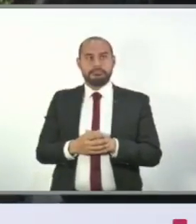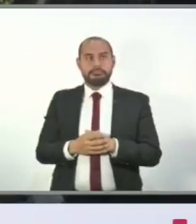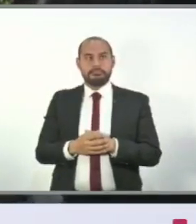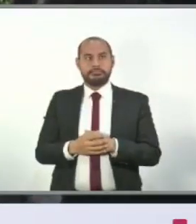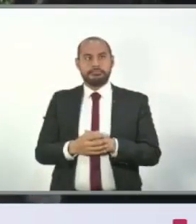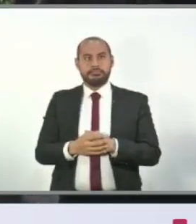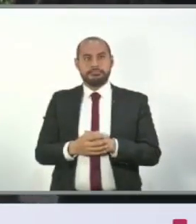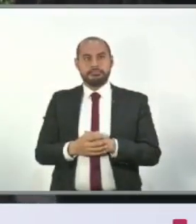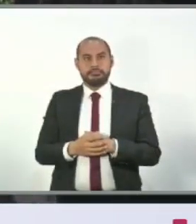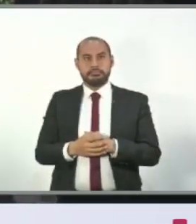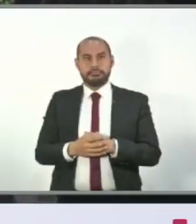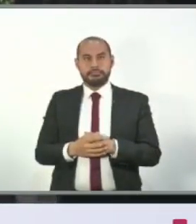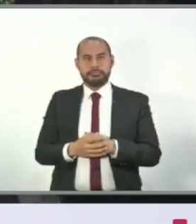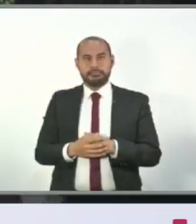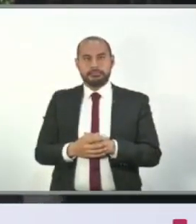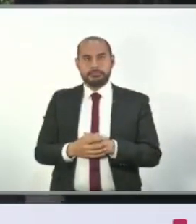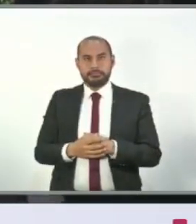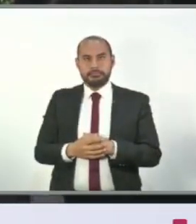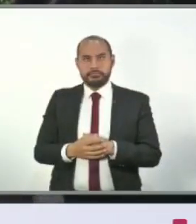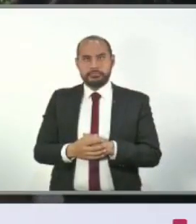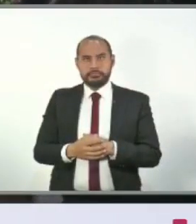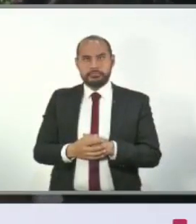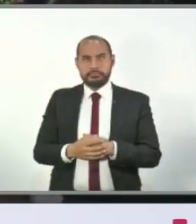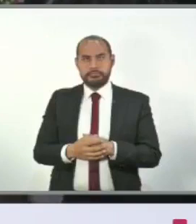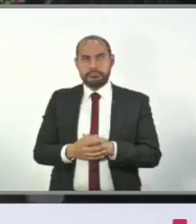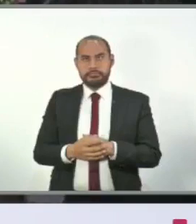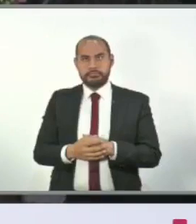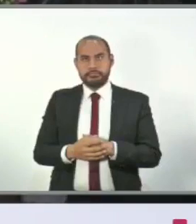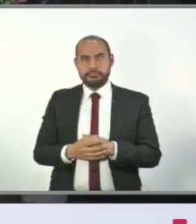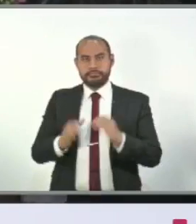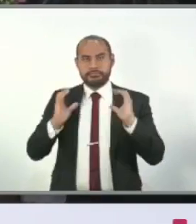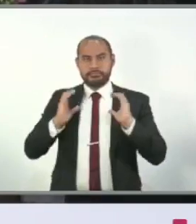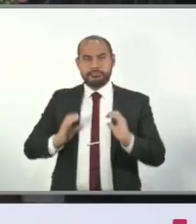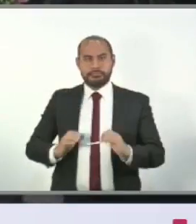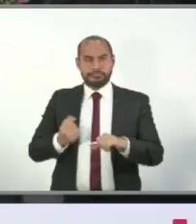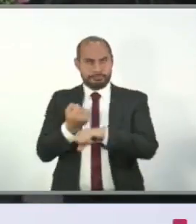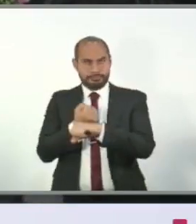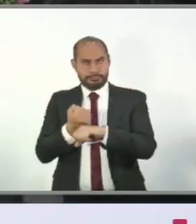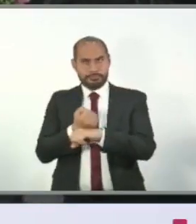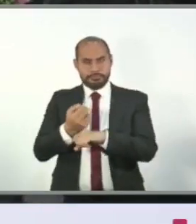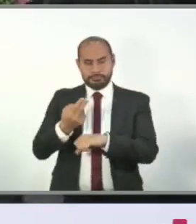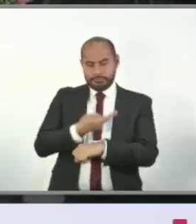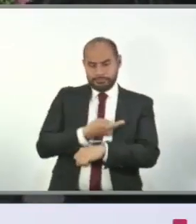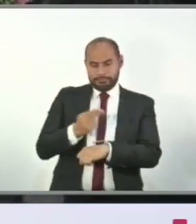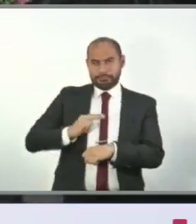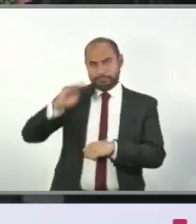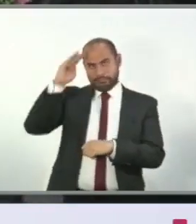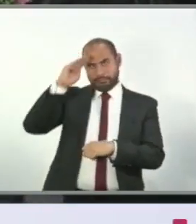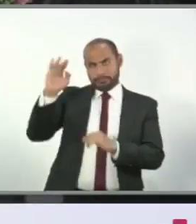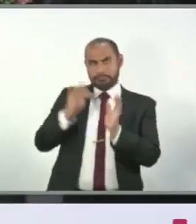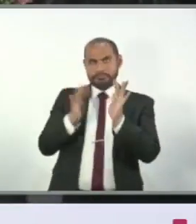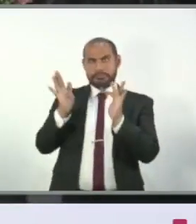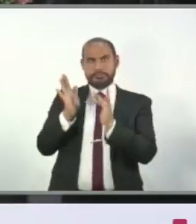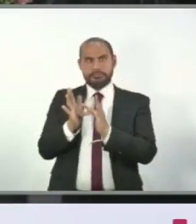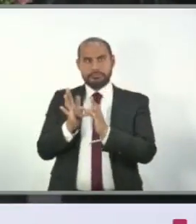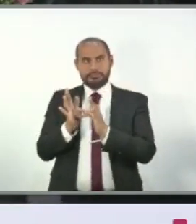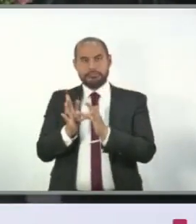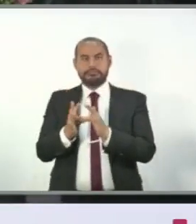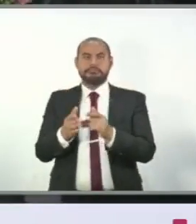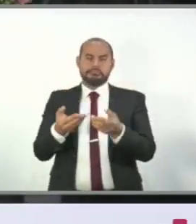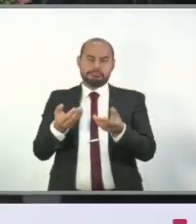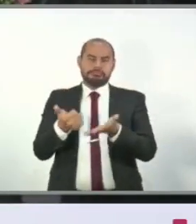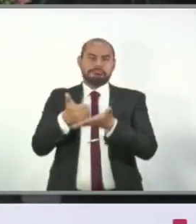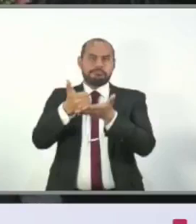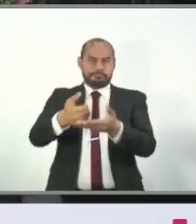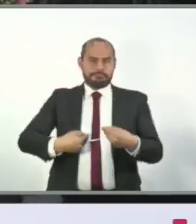casa, pero una palabra tuya bastará para sanarme. Que el cuerpo y la sangre de nuestro Señor Jesucristo nos conserven para la vida